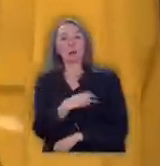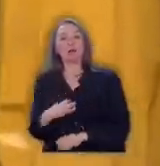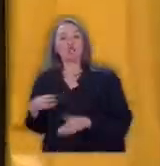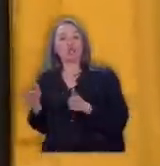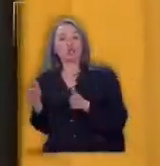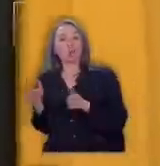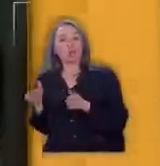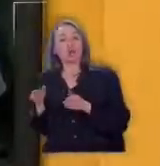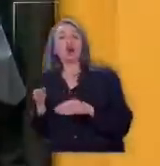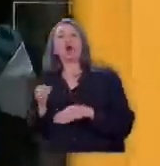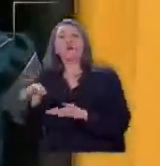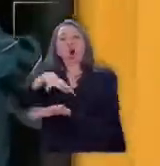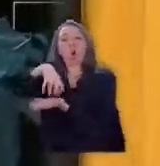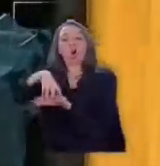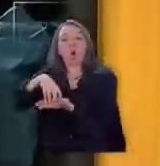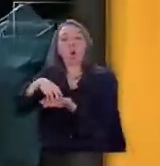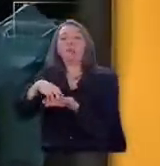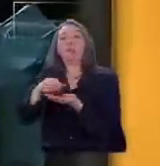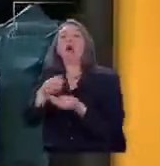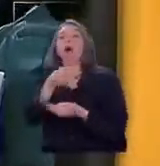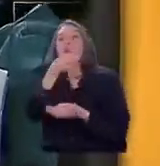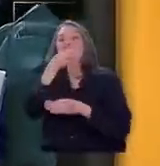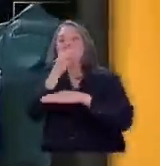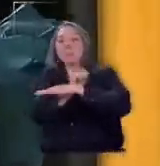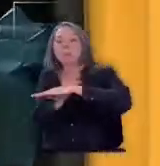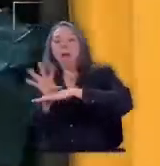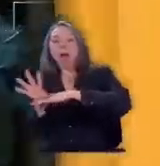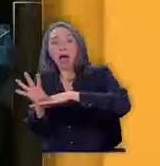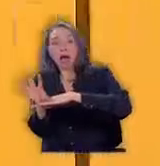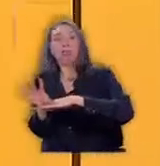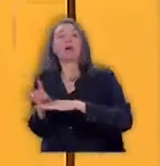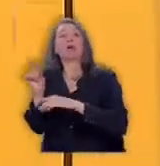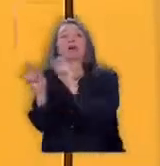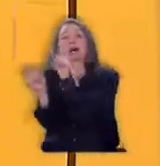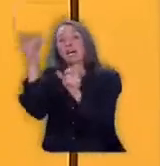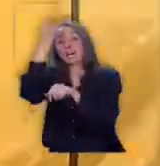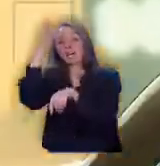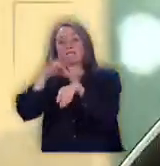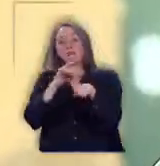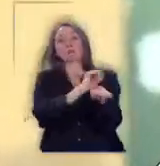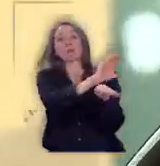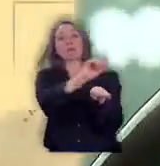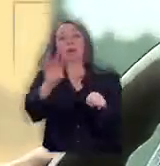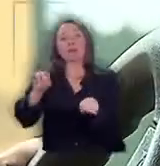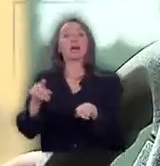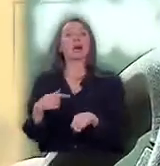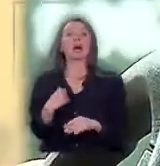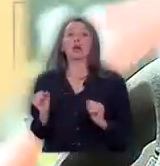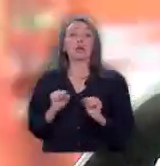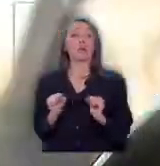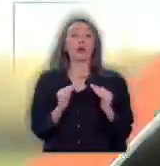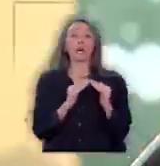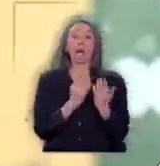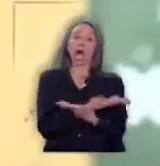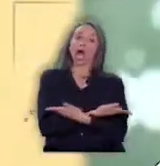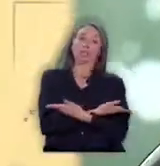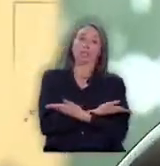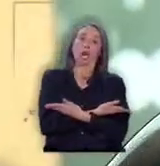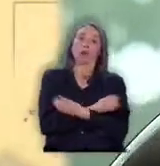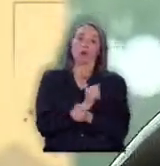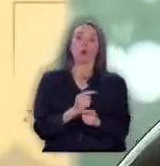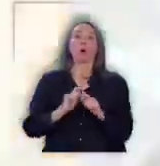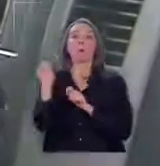al personal de salud que va a visitar a los enfermos no se podía quedar en casa porque debe seguir pagando las cuotas de